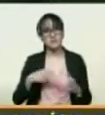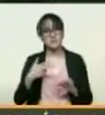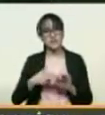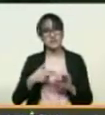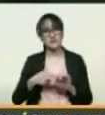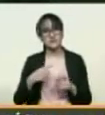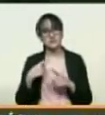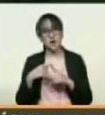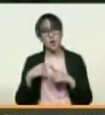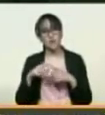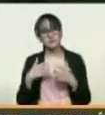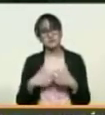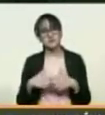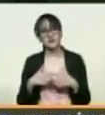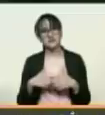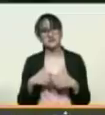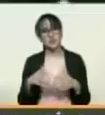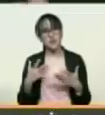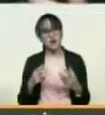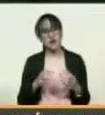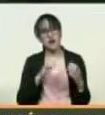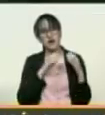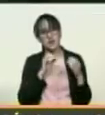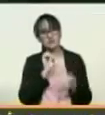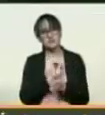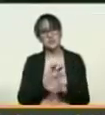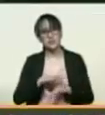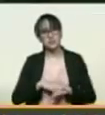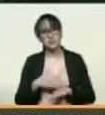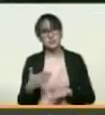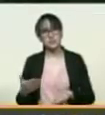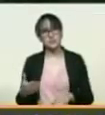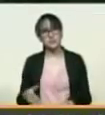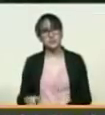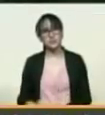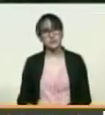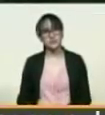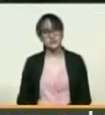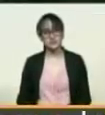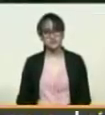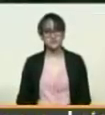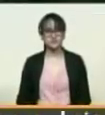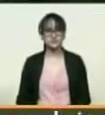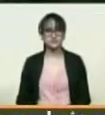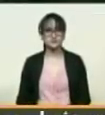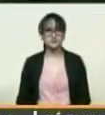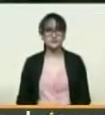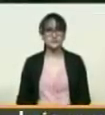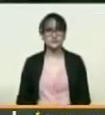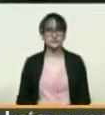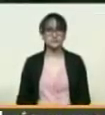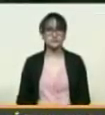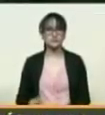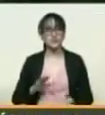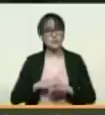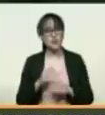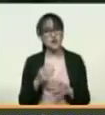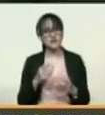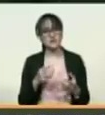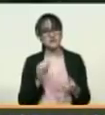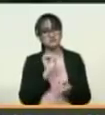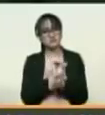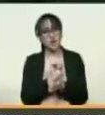¿Podría decirnos cuáles son los cargos, por qué se les está dando cargo de traición?